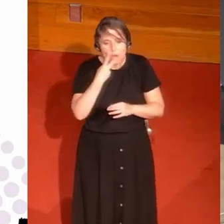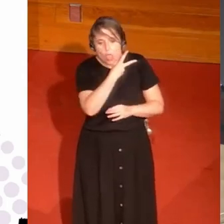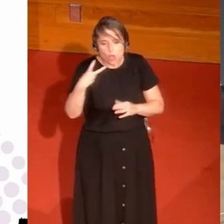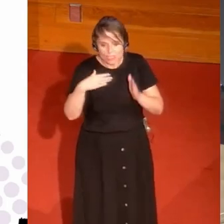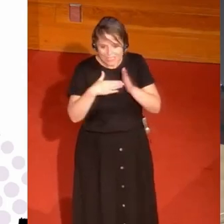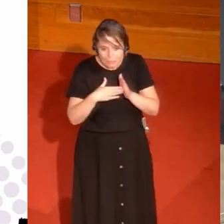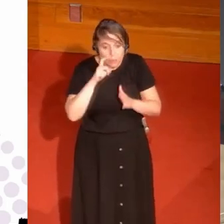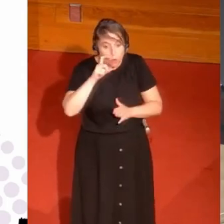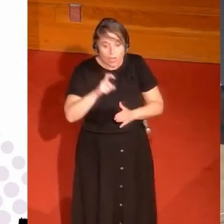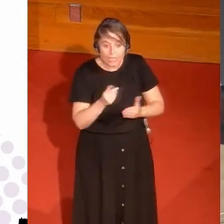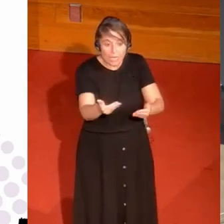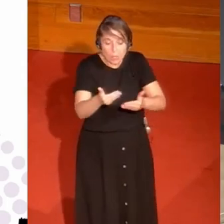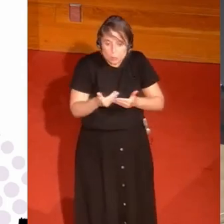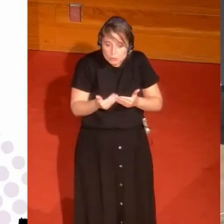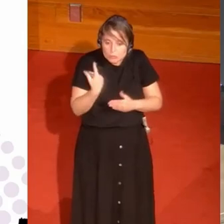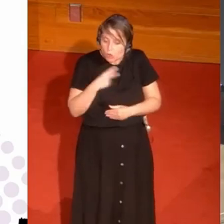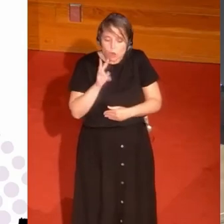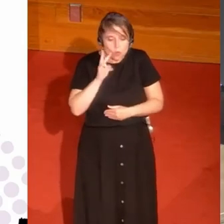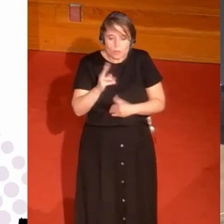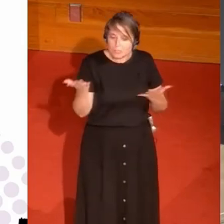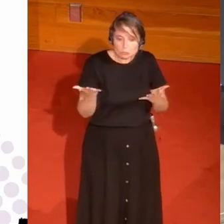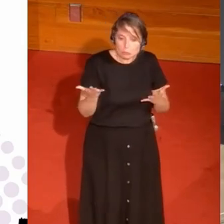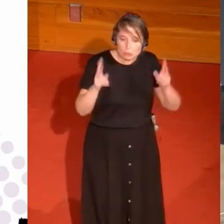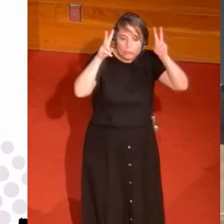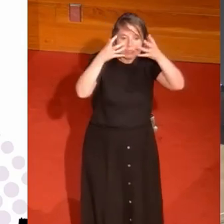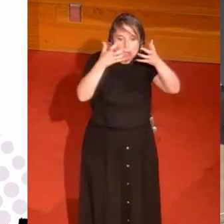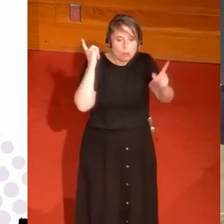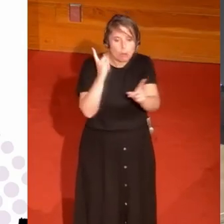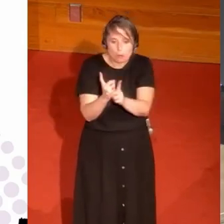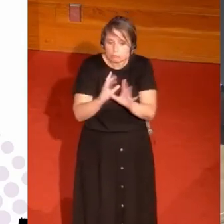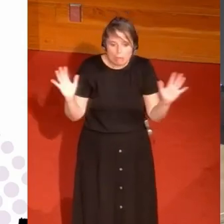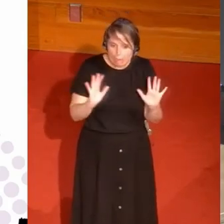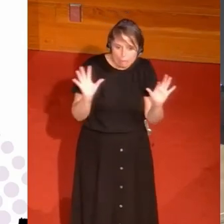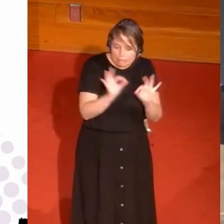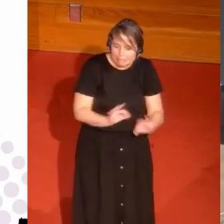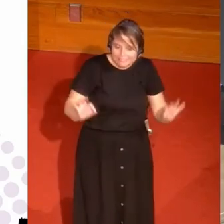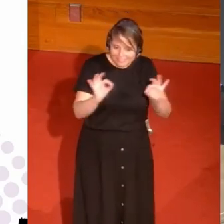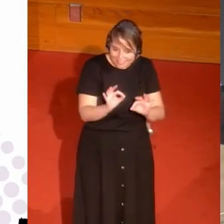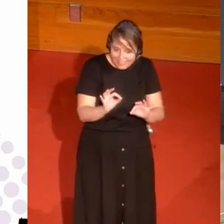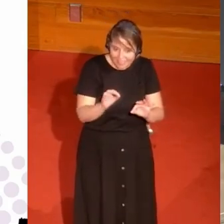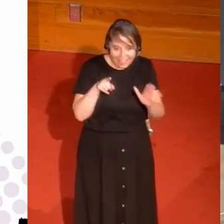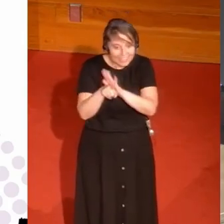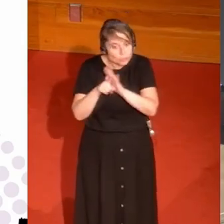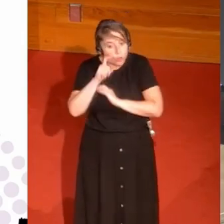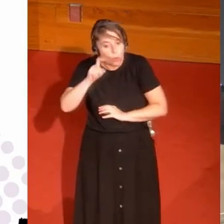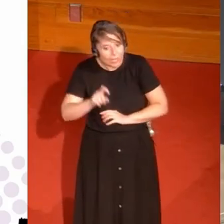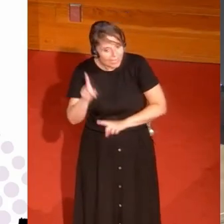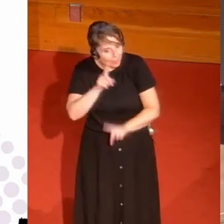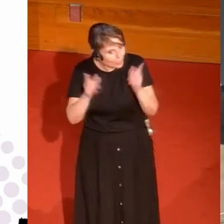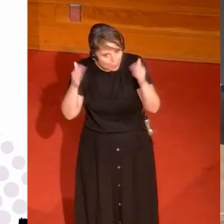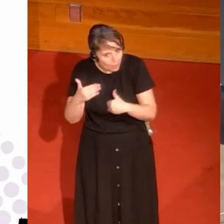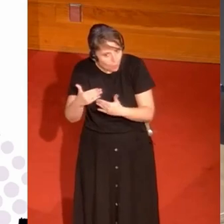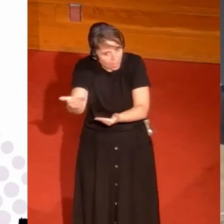200,000 ucranianos y yo no he visto No no ha habido titulares de incapacidad para esta gestión es